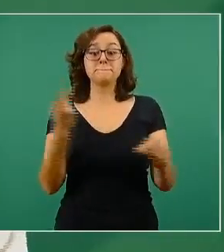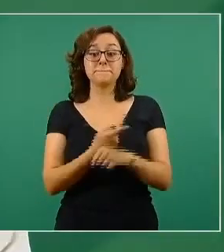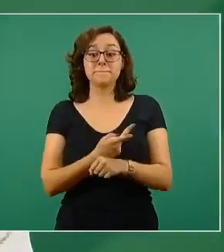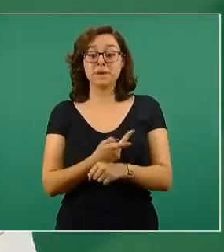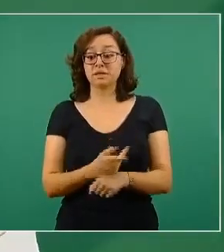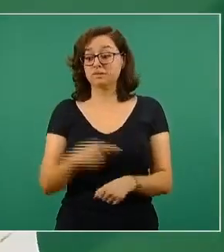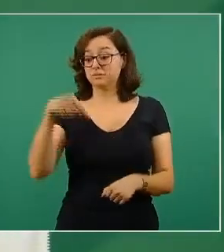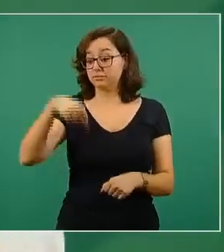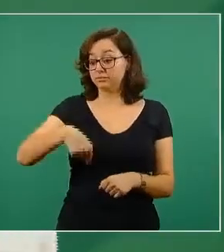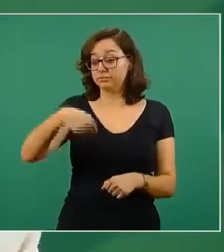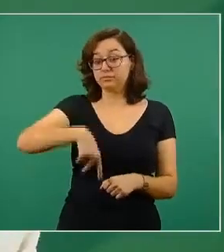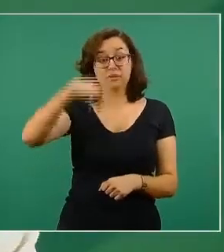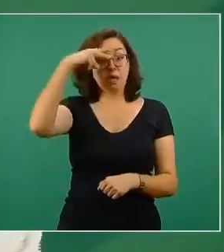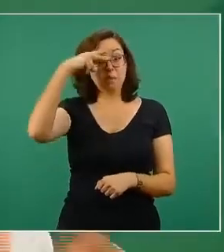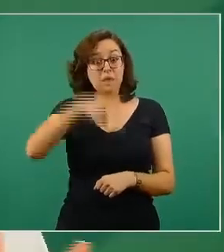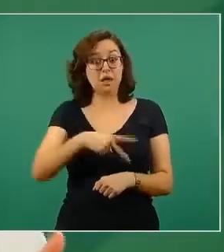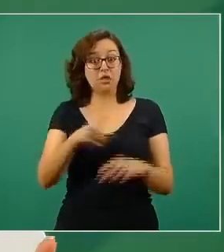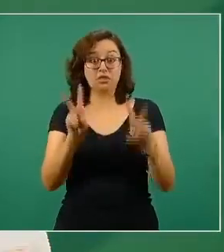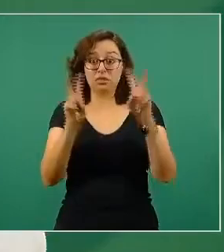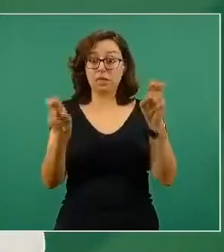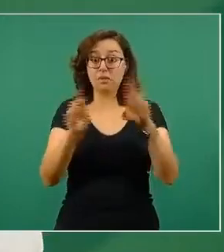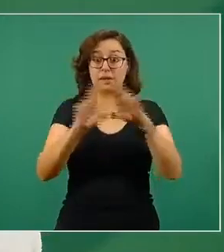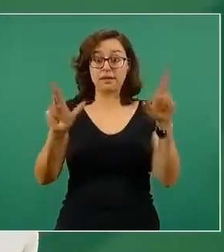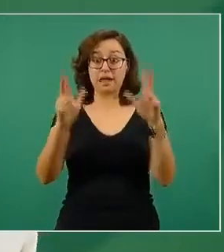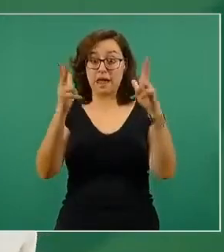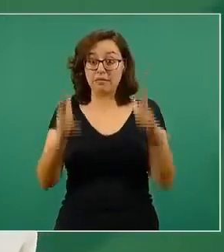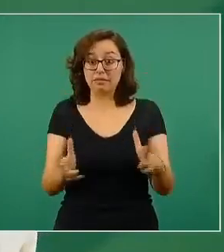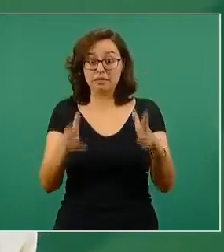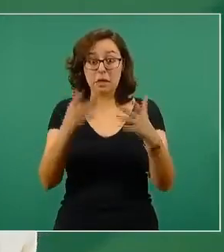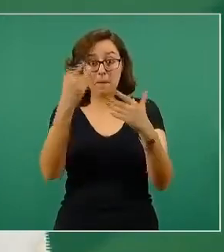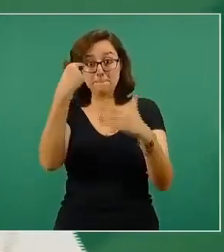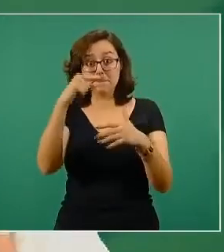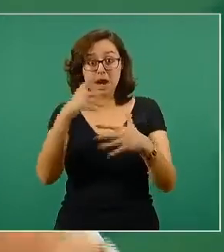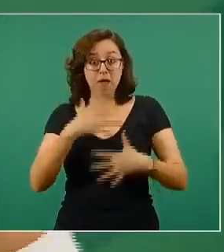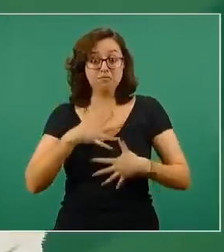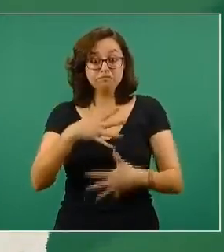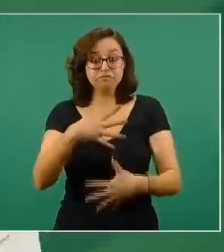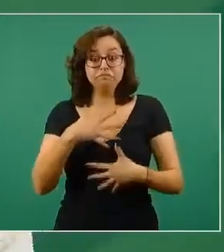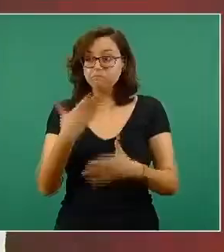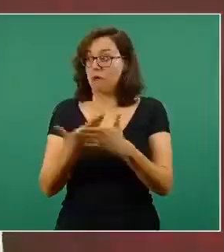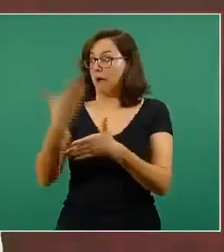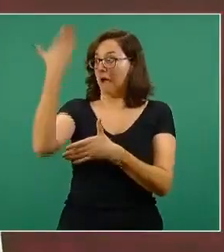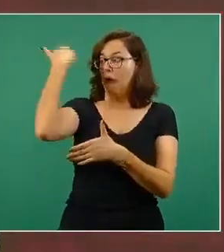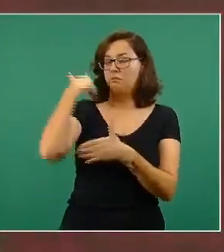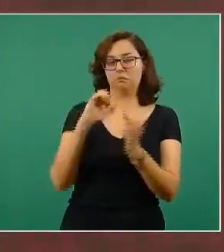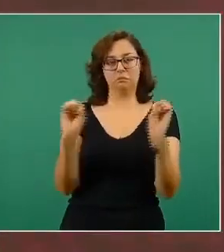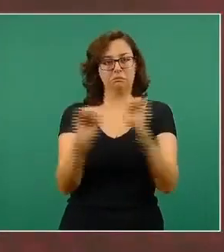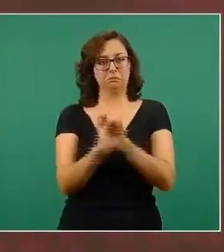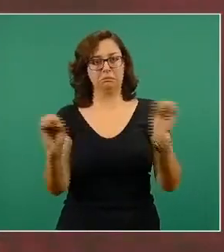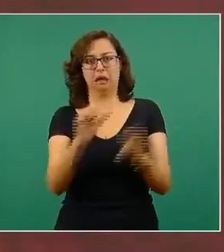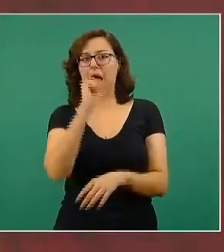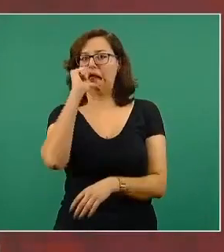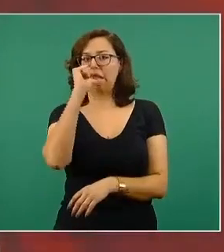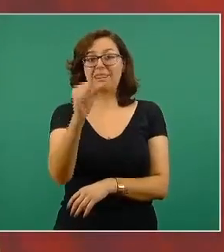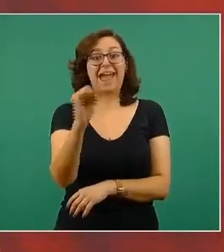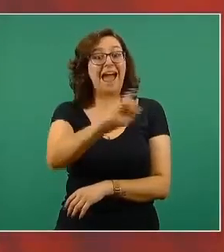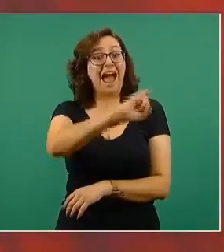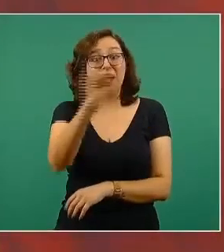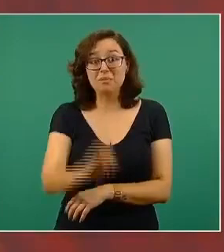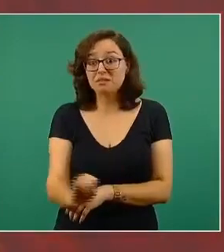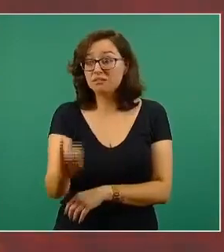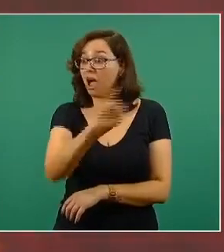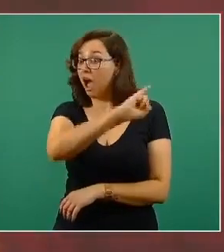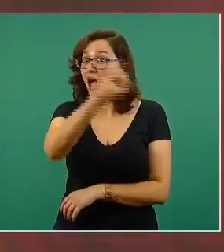respiratoria, nunca, incluso aunque no existiera la epidemia de COVID. Con mayor razón ahora que está esta